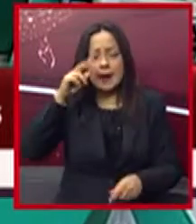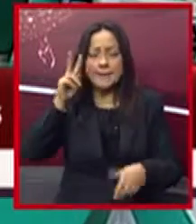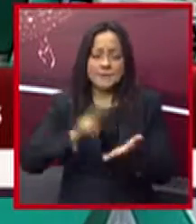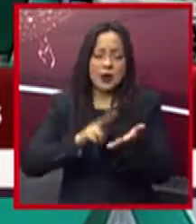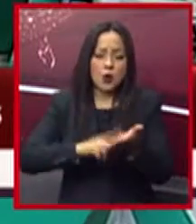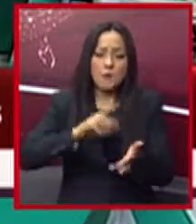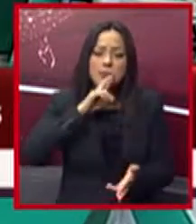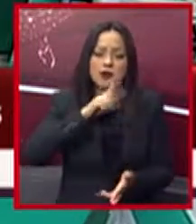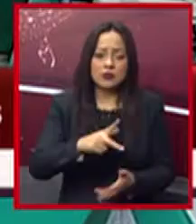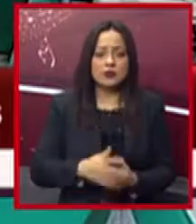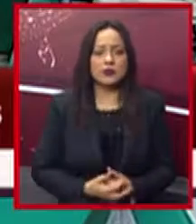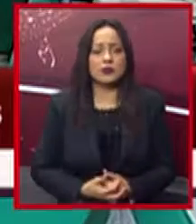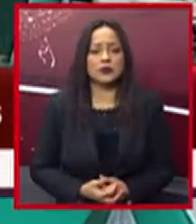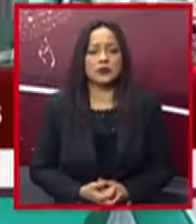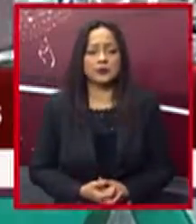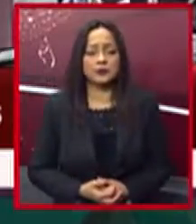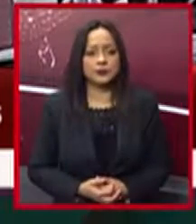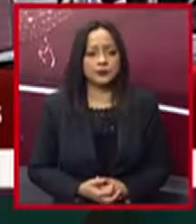precio.